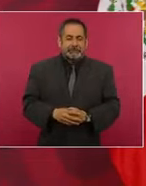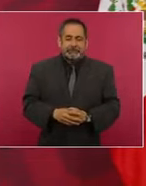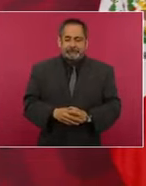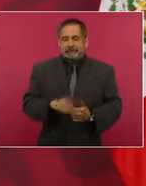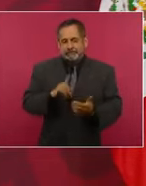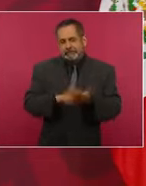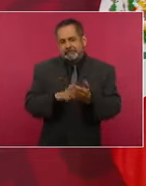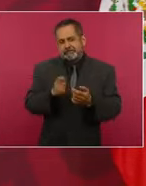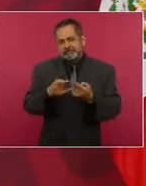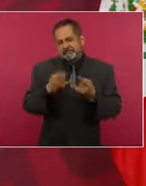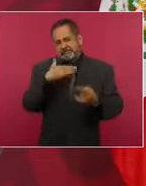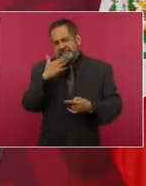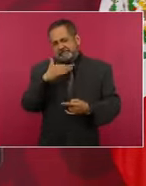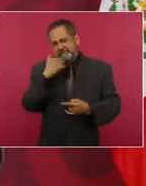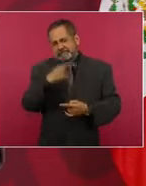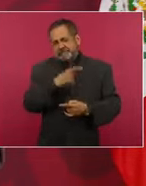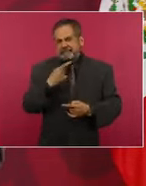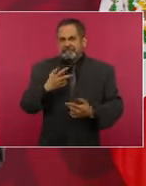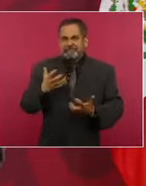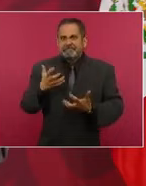hay historias, ¿no?, de corrupción